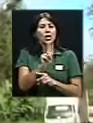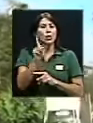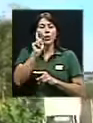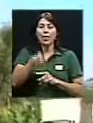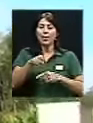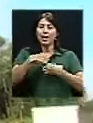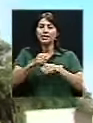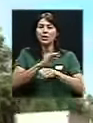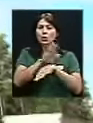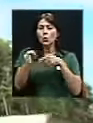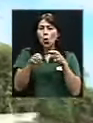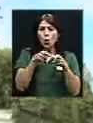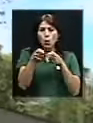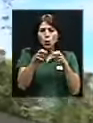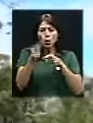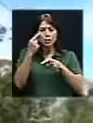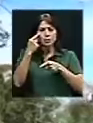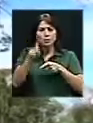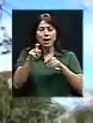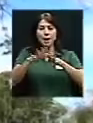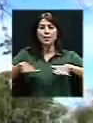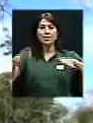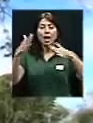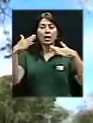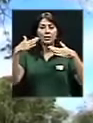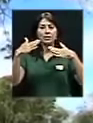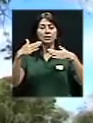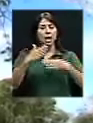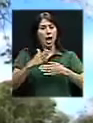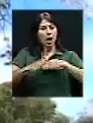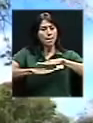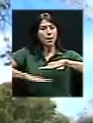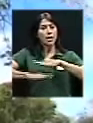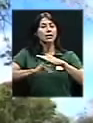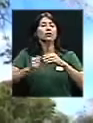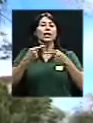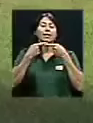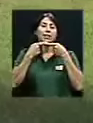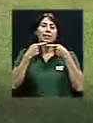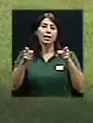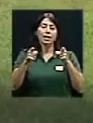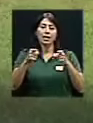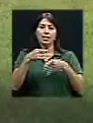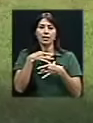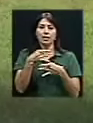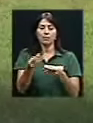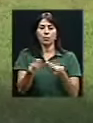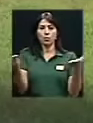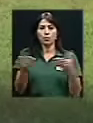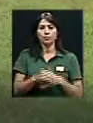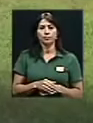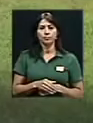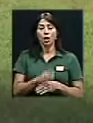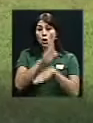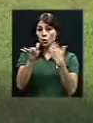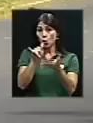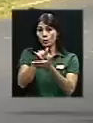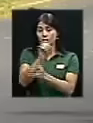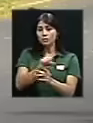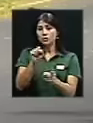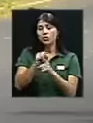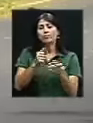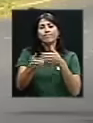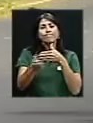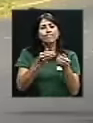los controles ambientales, amparándose en la declaratoria de interés público. Todo esto pese a que diversos